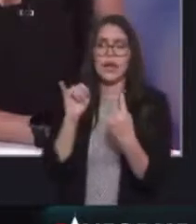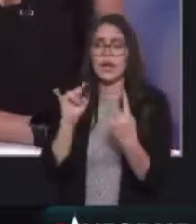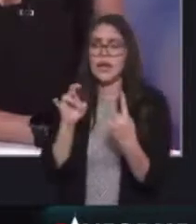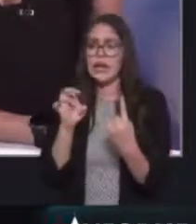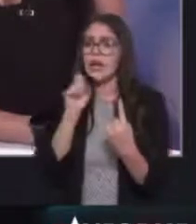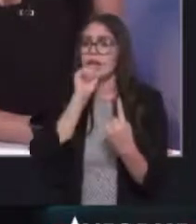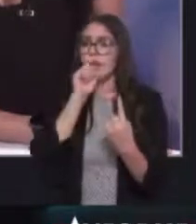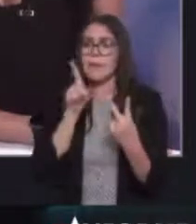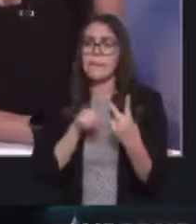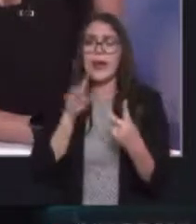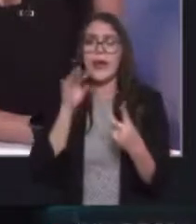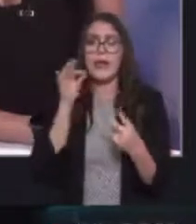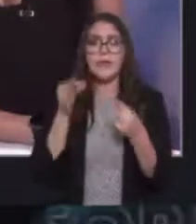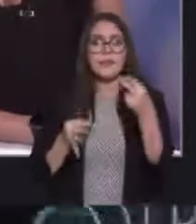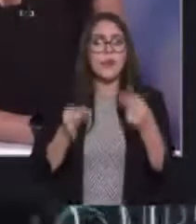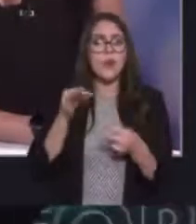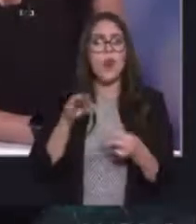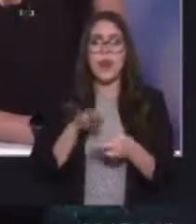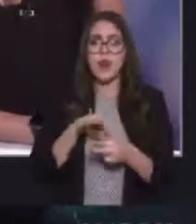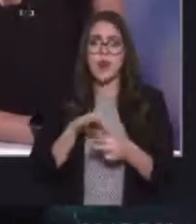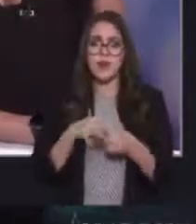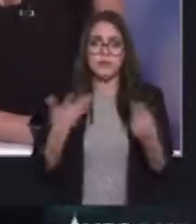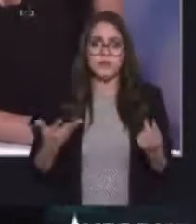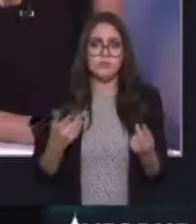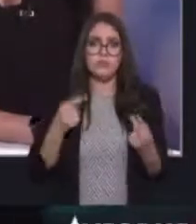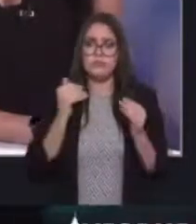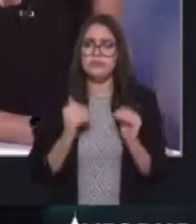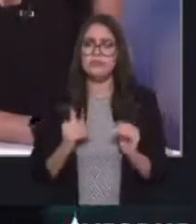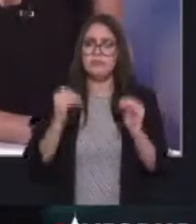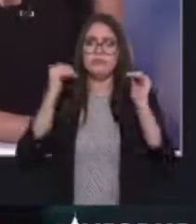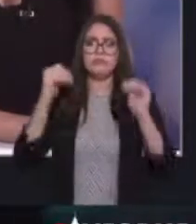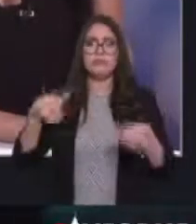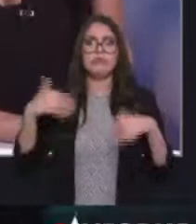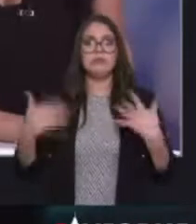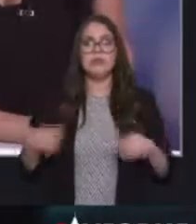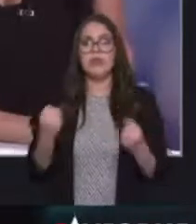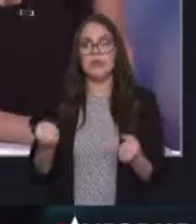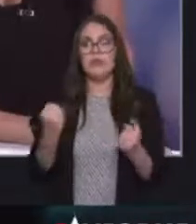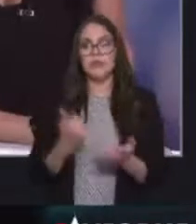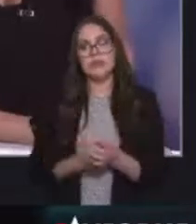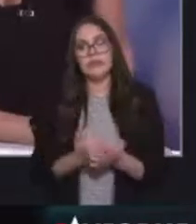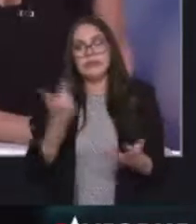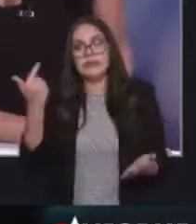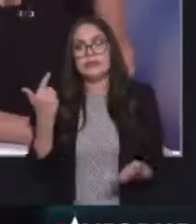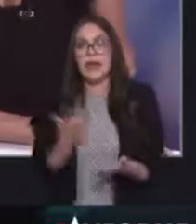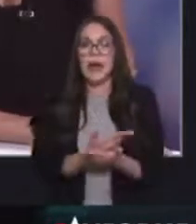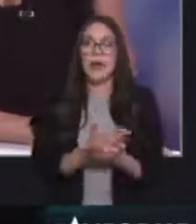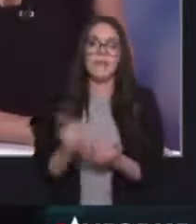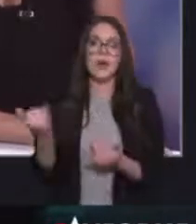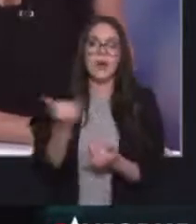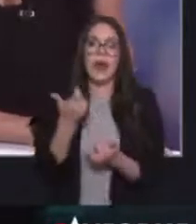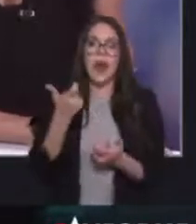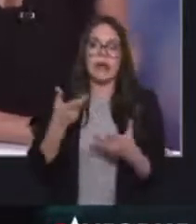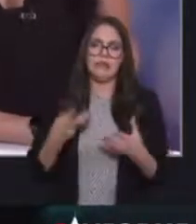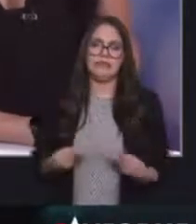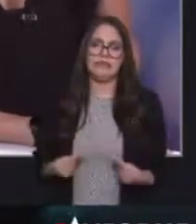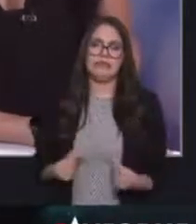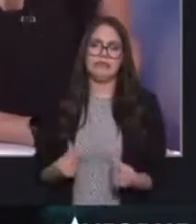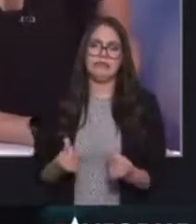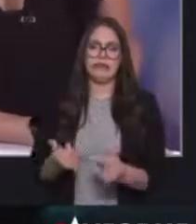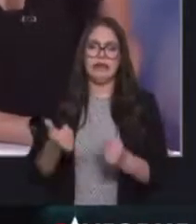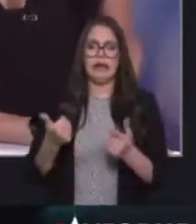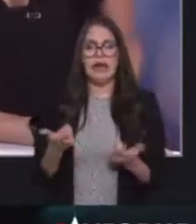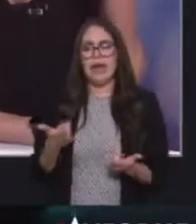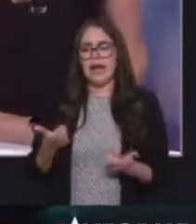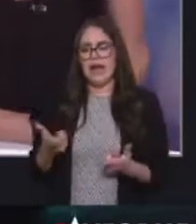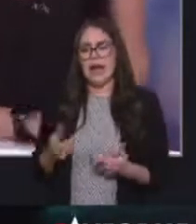que están pues en entredicho de manera grave en estos días. Bueno, y también se lo gastan en Harley Davidson, que utilizan